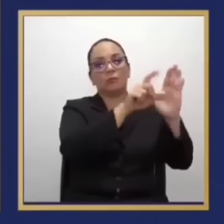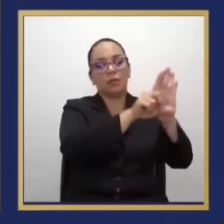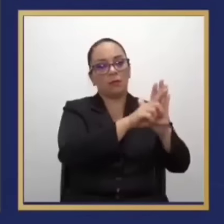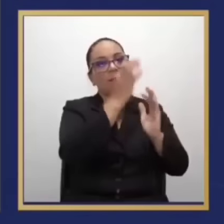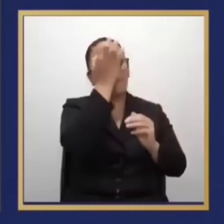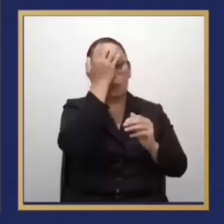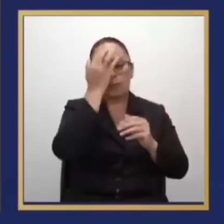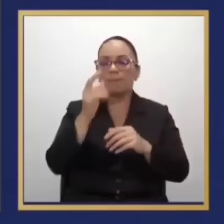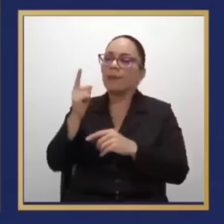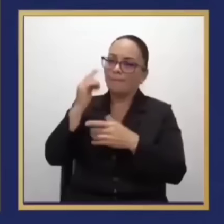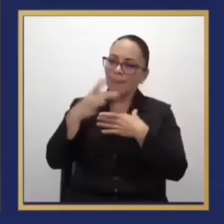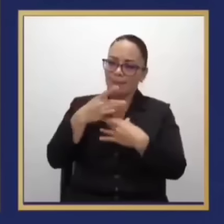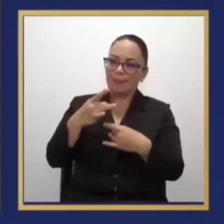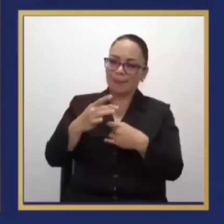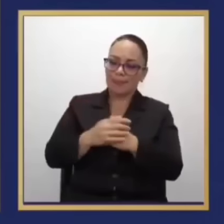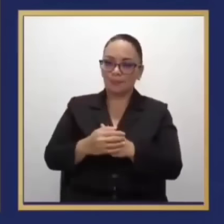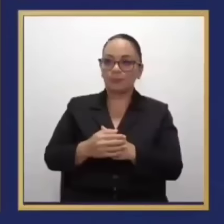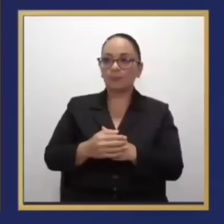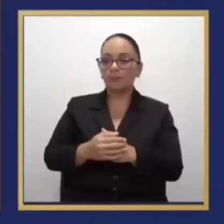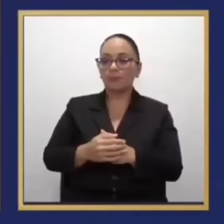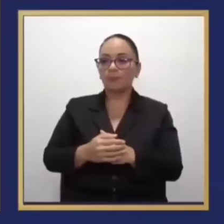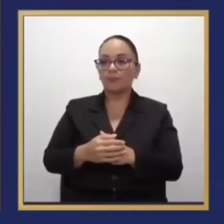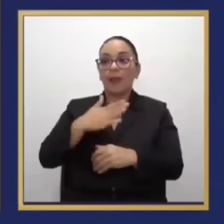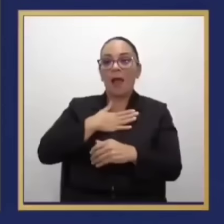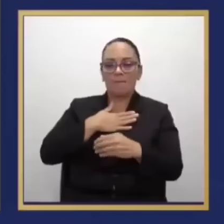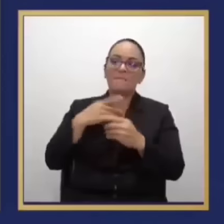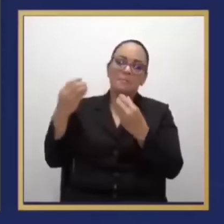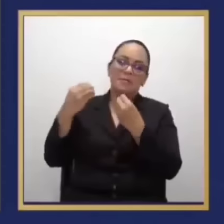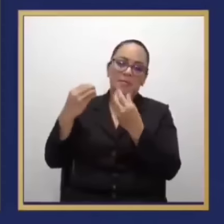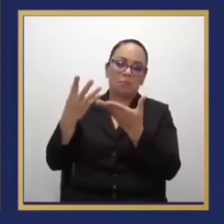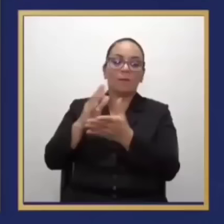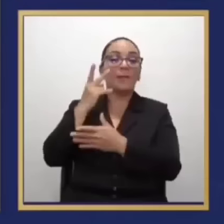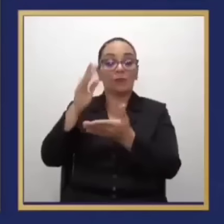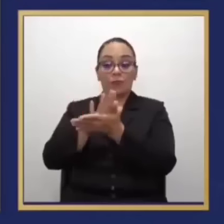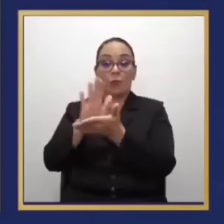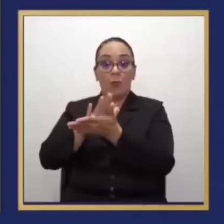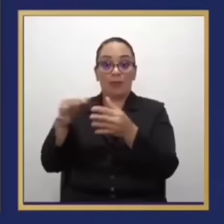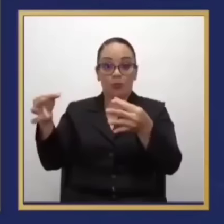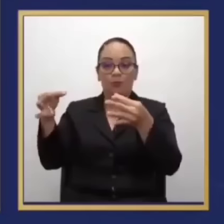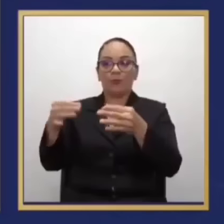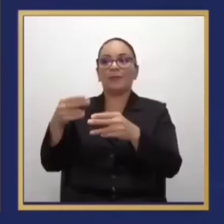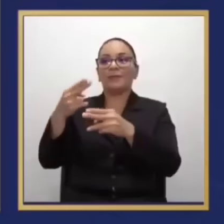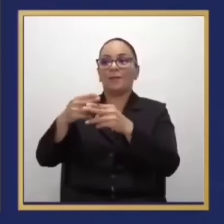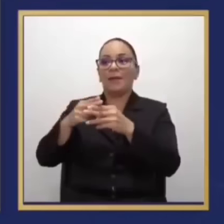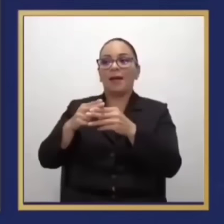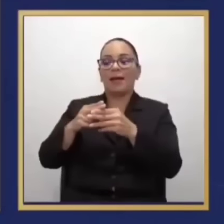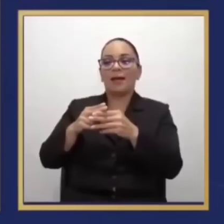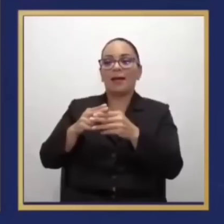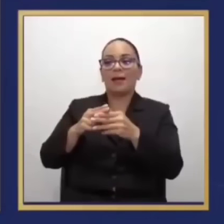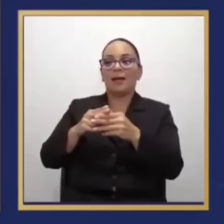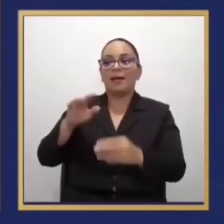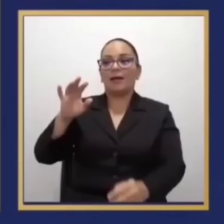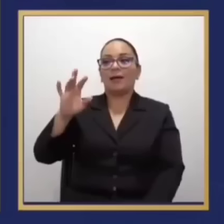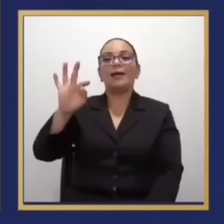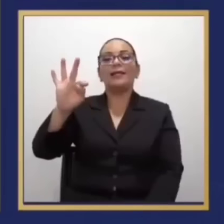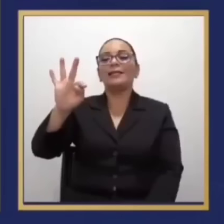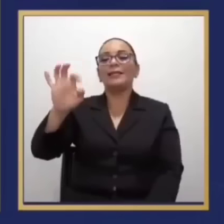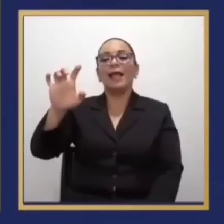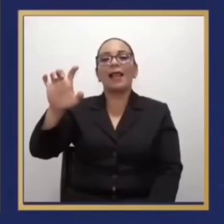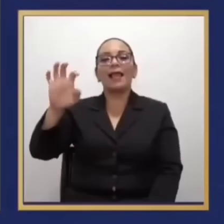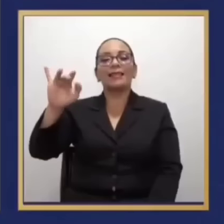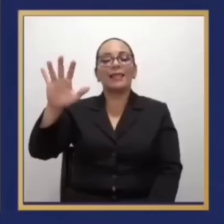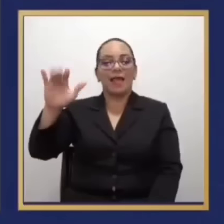qué interesante, como ellos me educan mucho. Aquí yo tengo un documento que se llama Teletica, y es usar un ejemplo nada más, porque